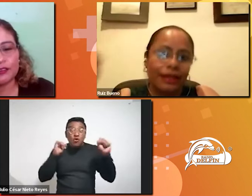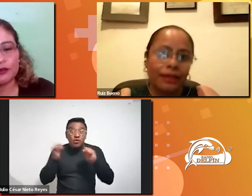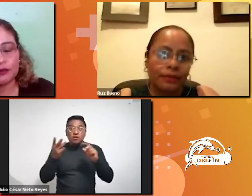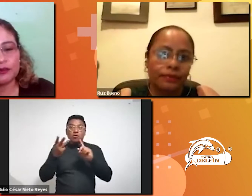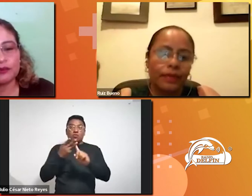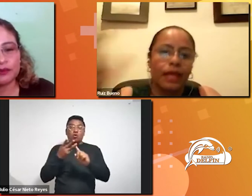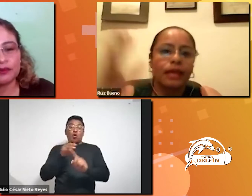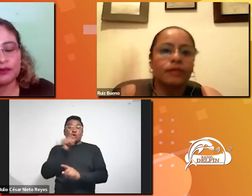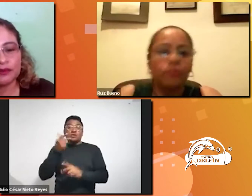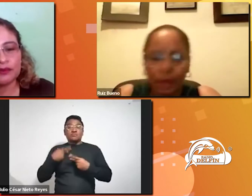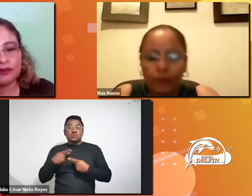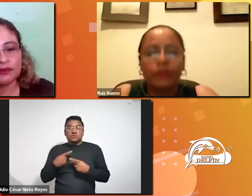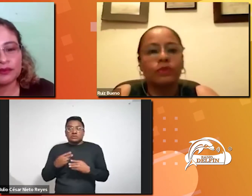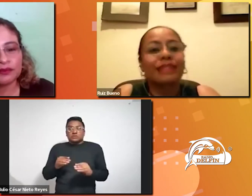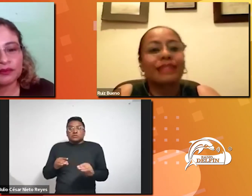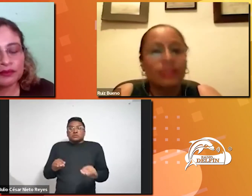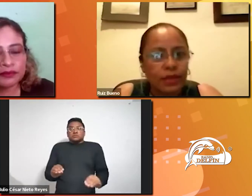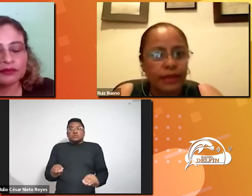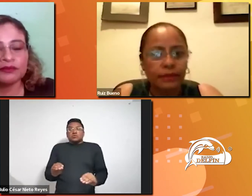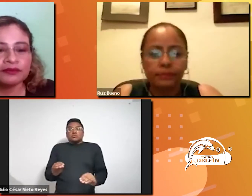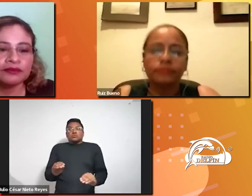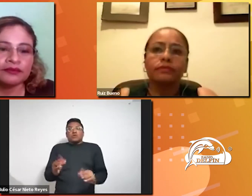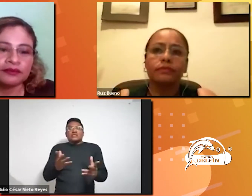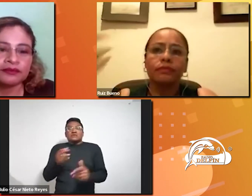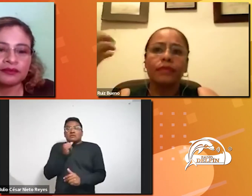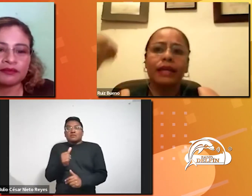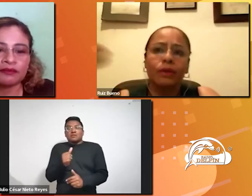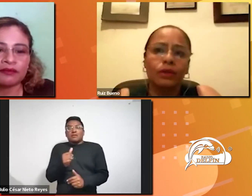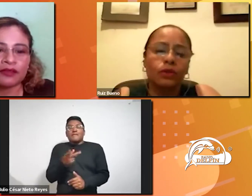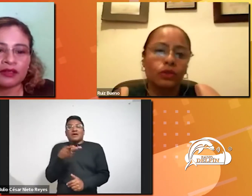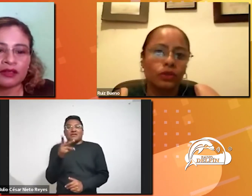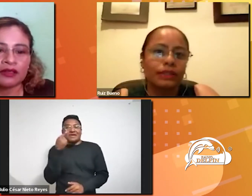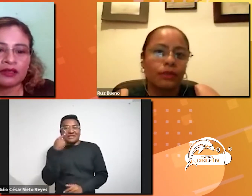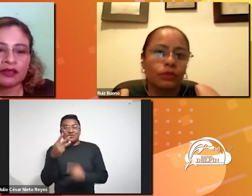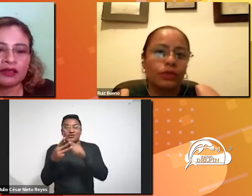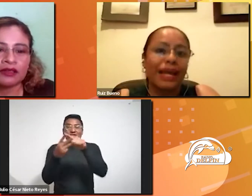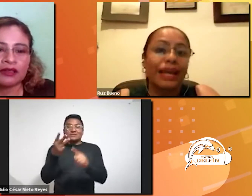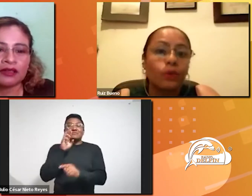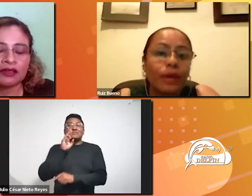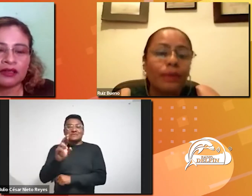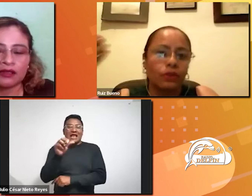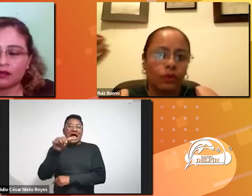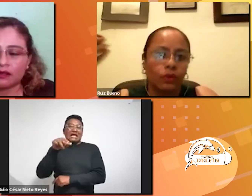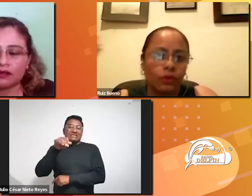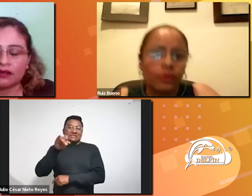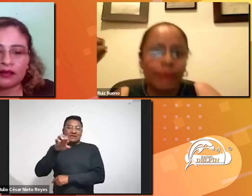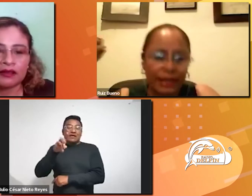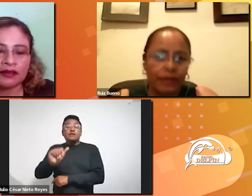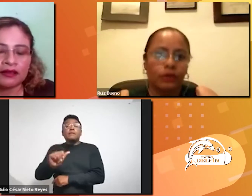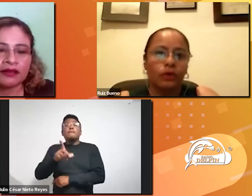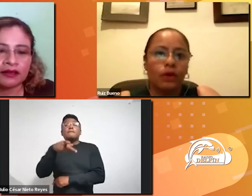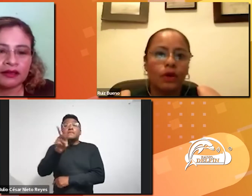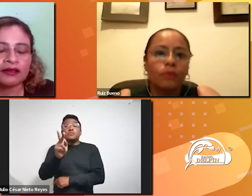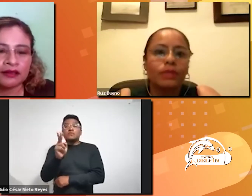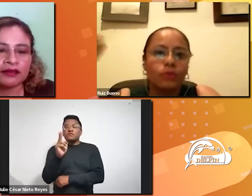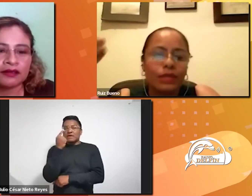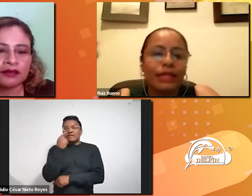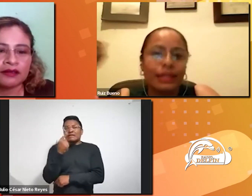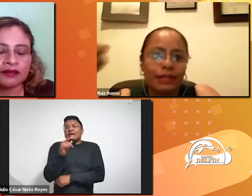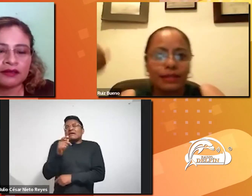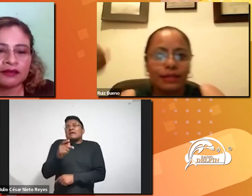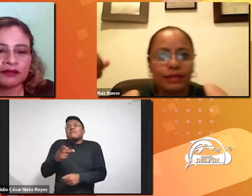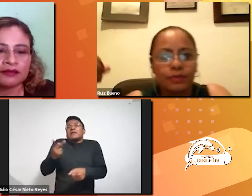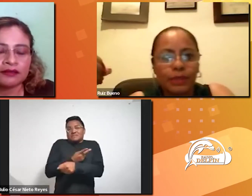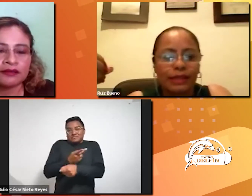de la ansiedad. Bueno, entonces, ¿qué sucede? Que cuando nosotros estamos en un evento de peligro, pues